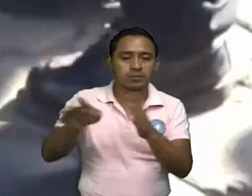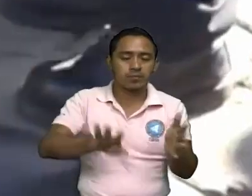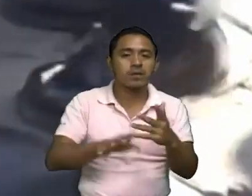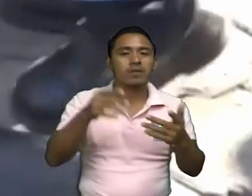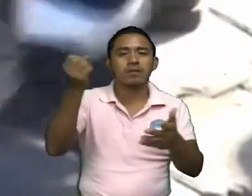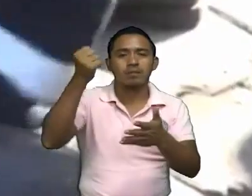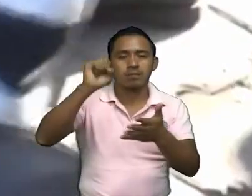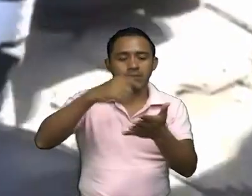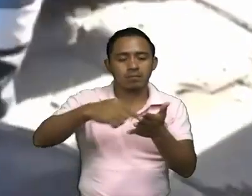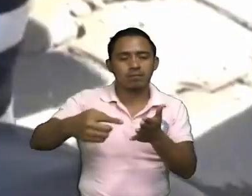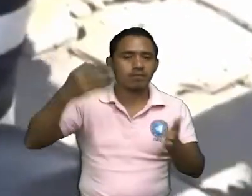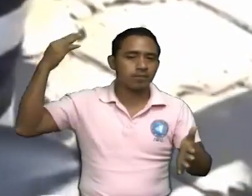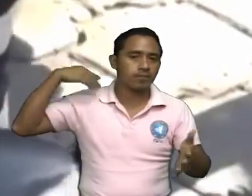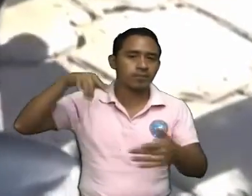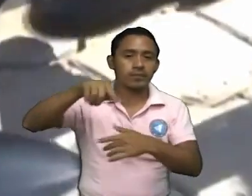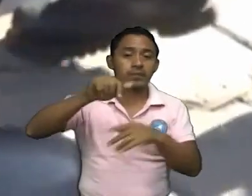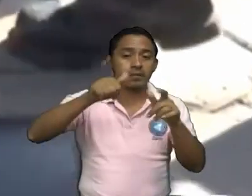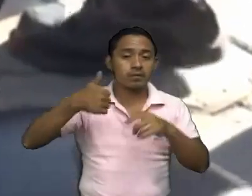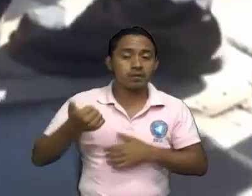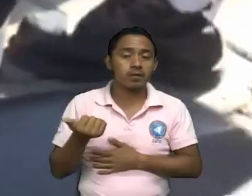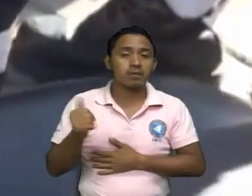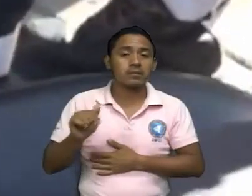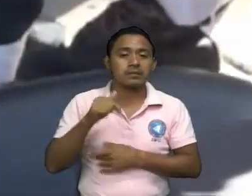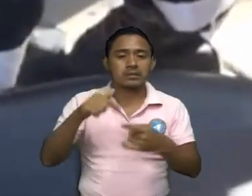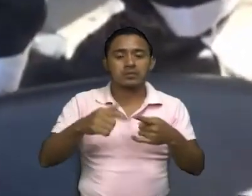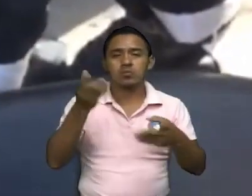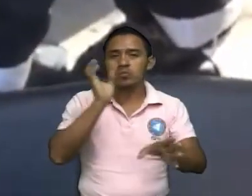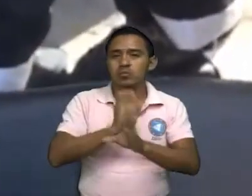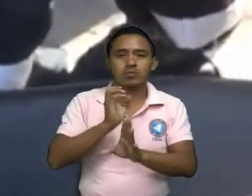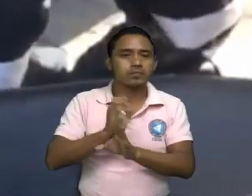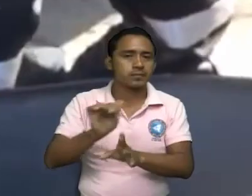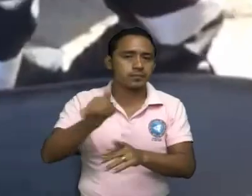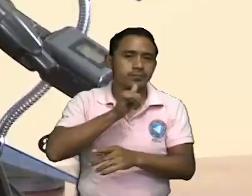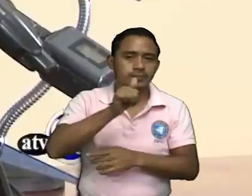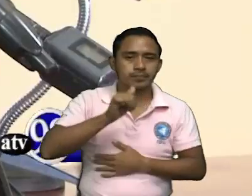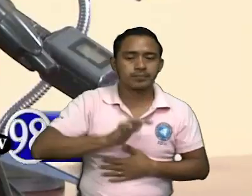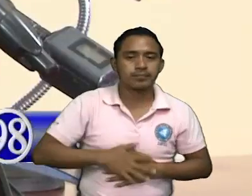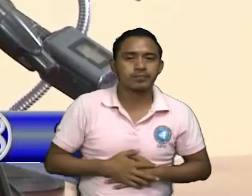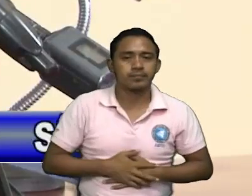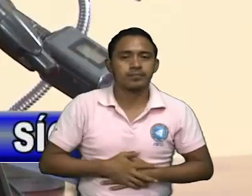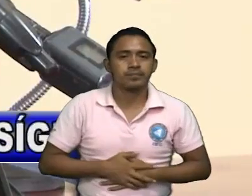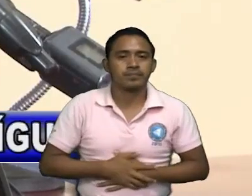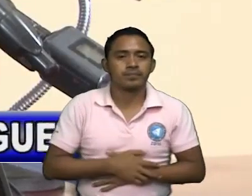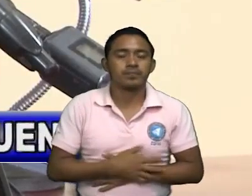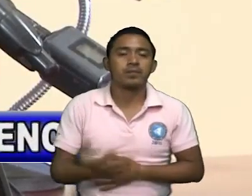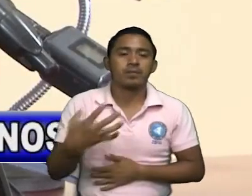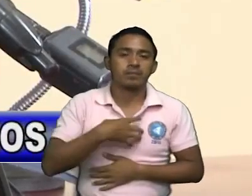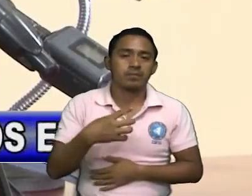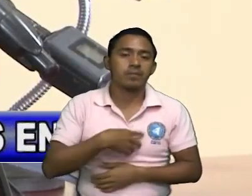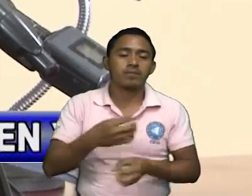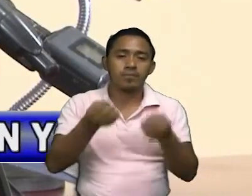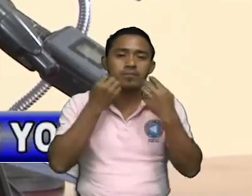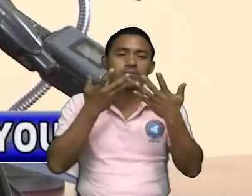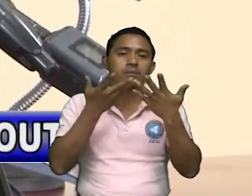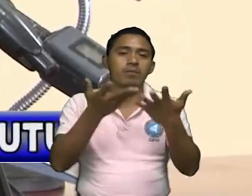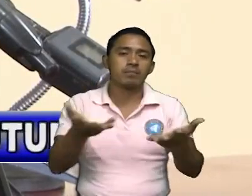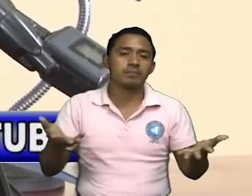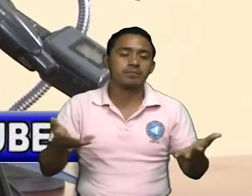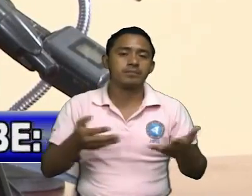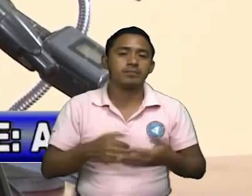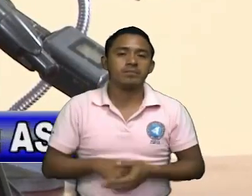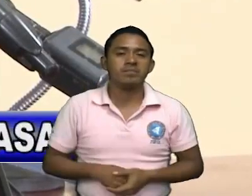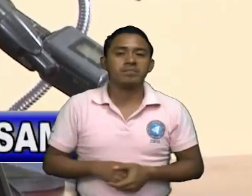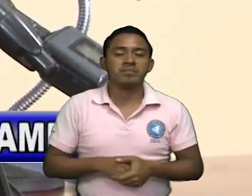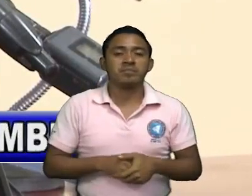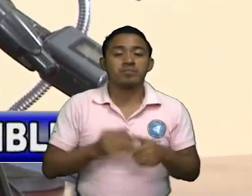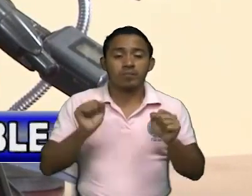semana anterior. De estos 6, incidió el estado de ebriedad. Y nuestras recomendaciones